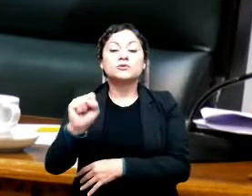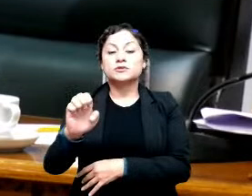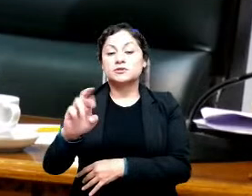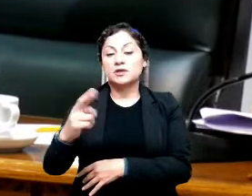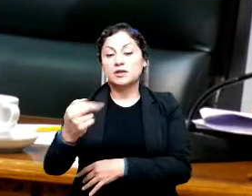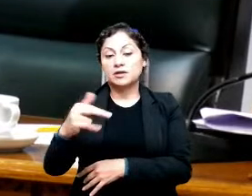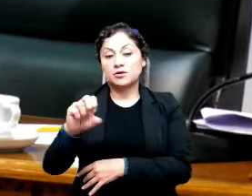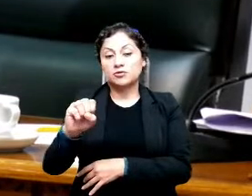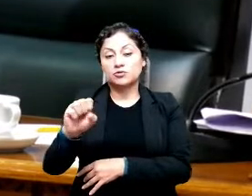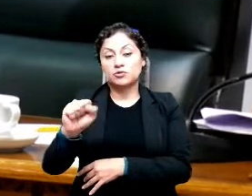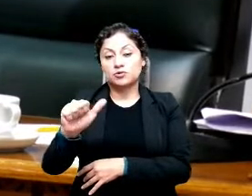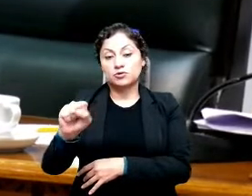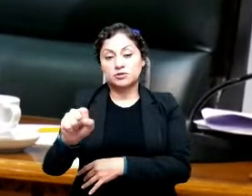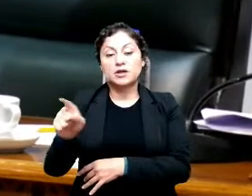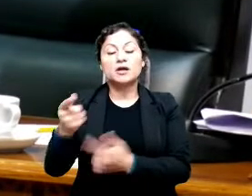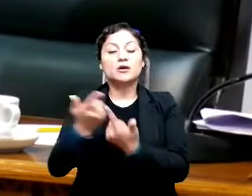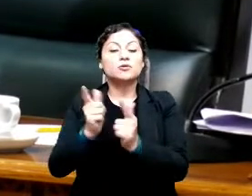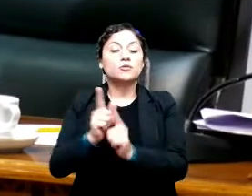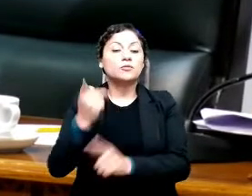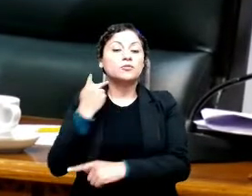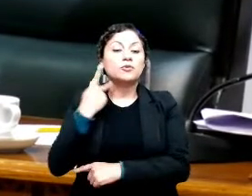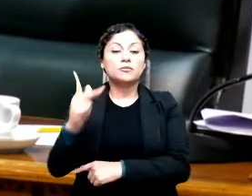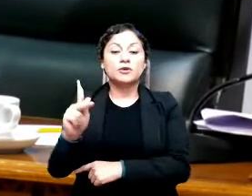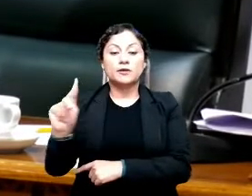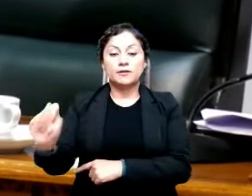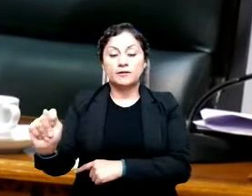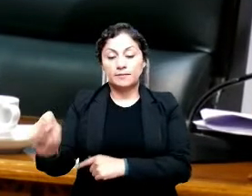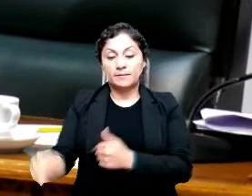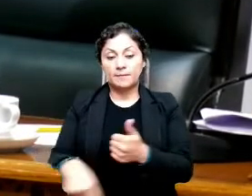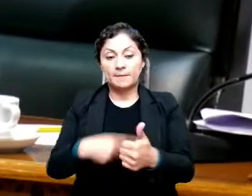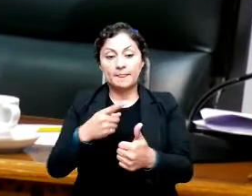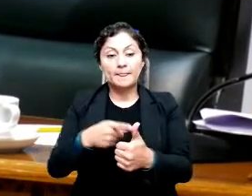Sosa, Grupo Parlamentario del Partido del Trabajo.